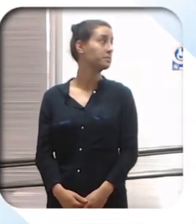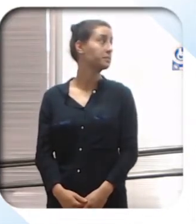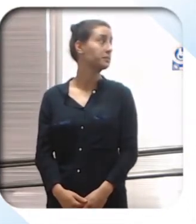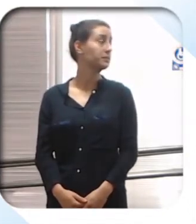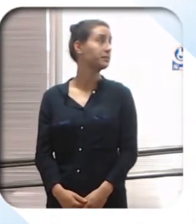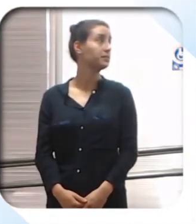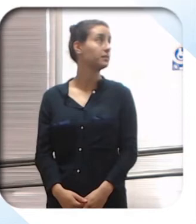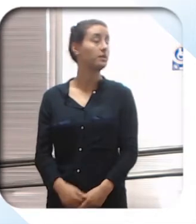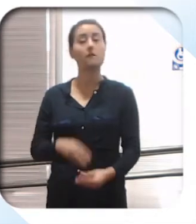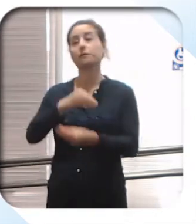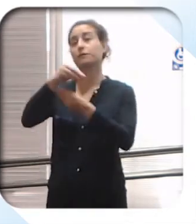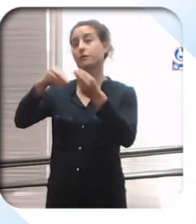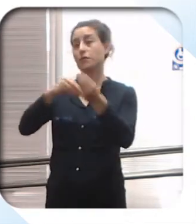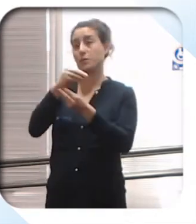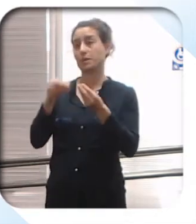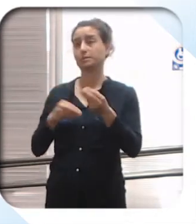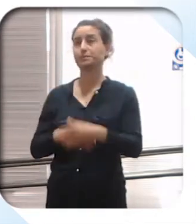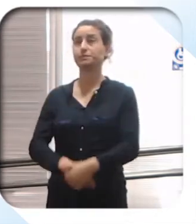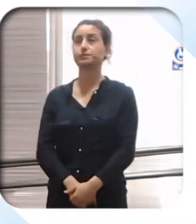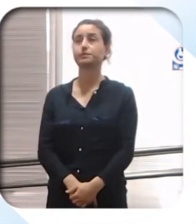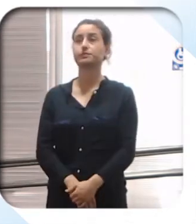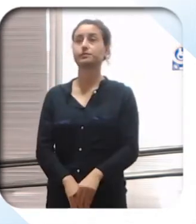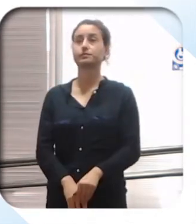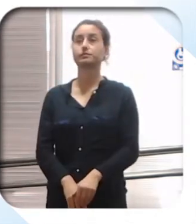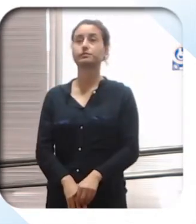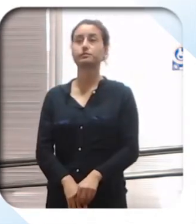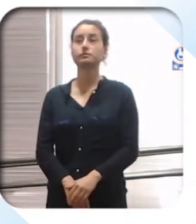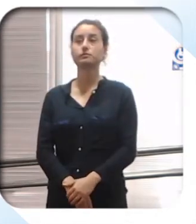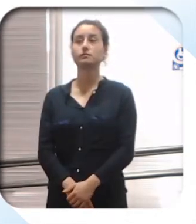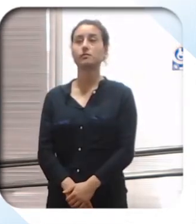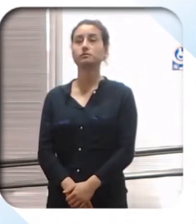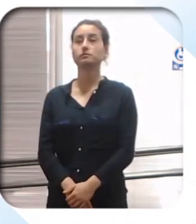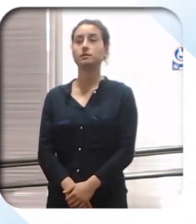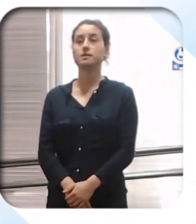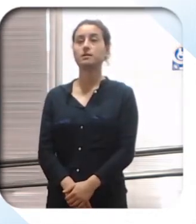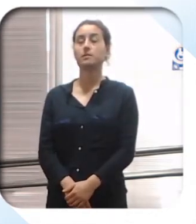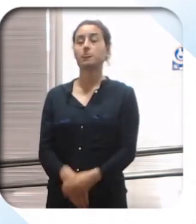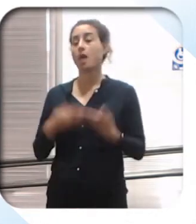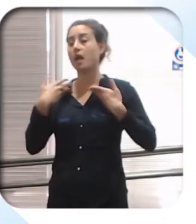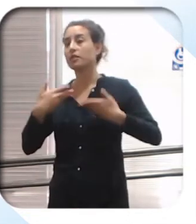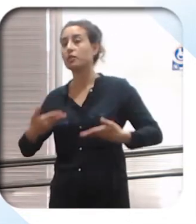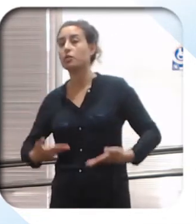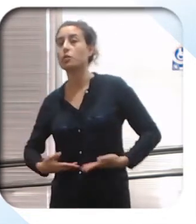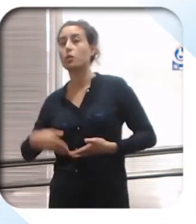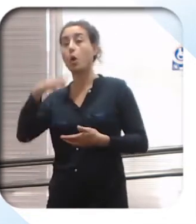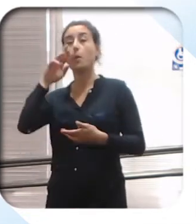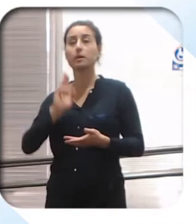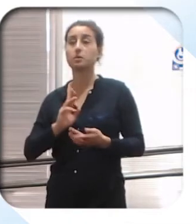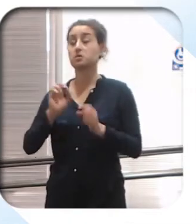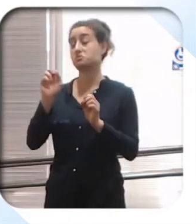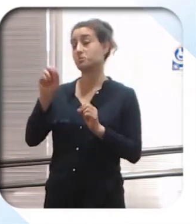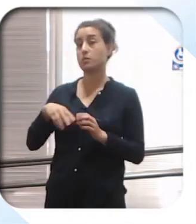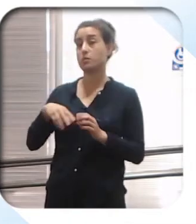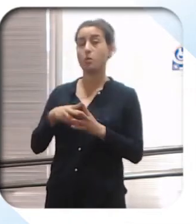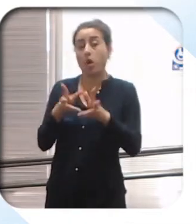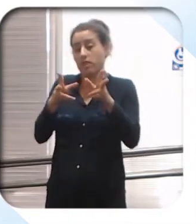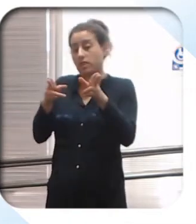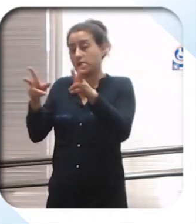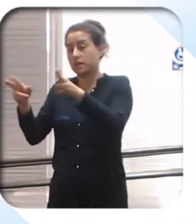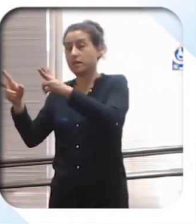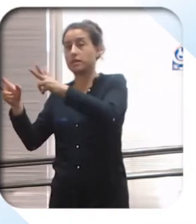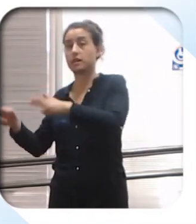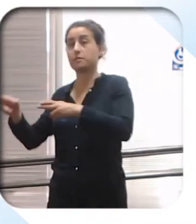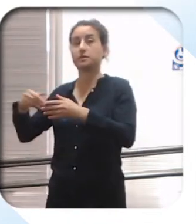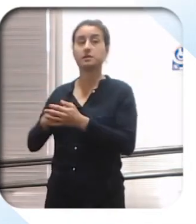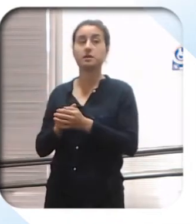Bueno, familia. Vemos entonces actitudes, comportamientos comunes, etapas por